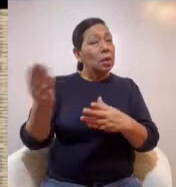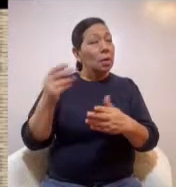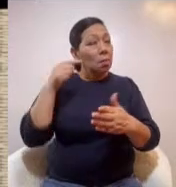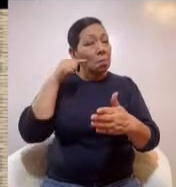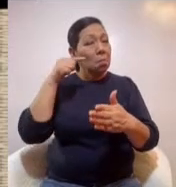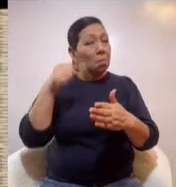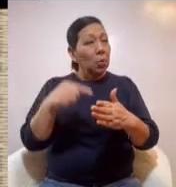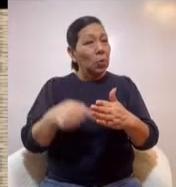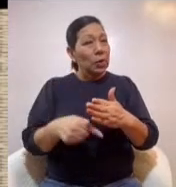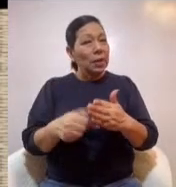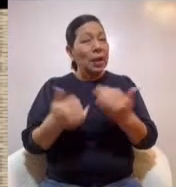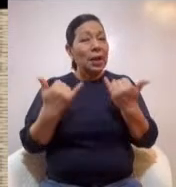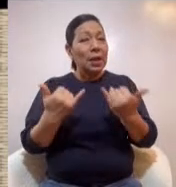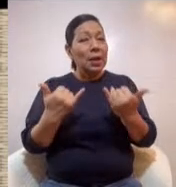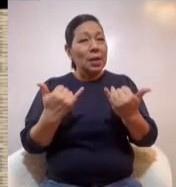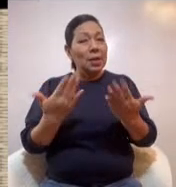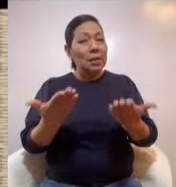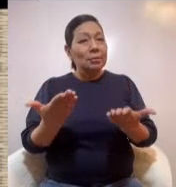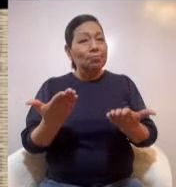índices de impunidad